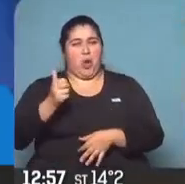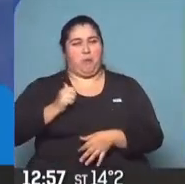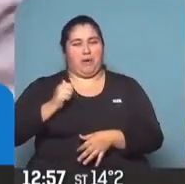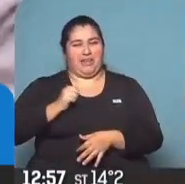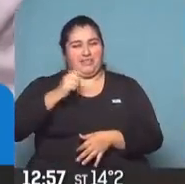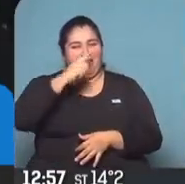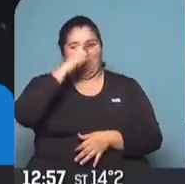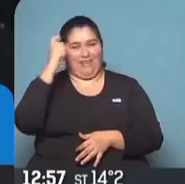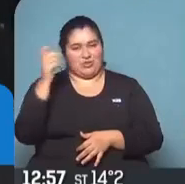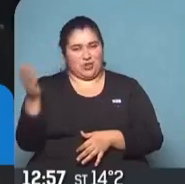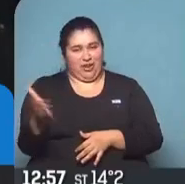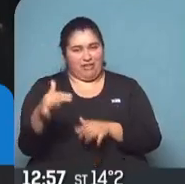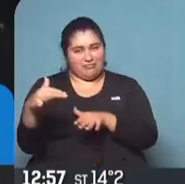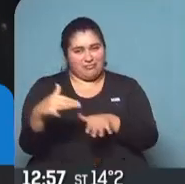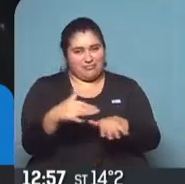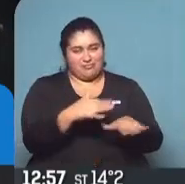nación